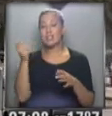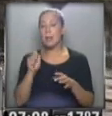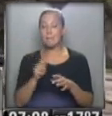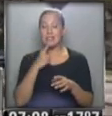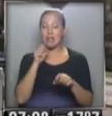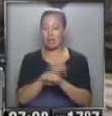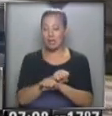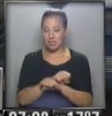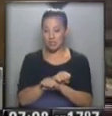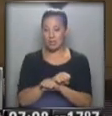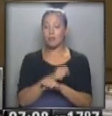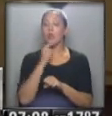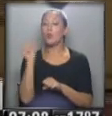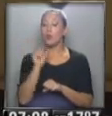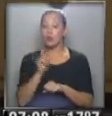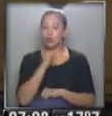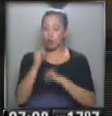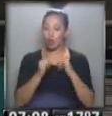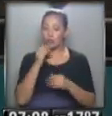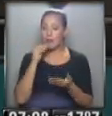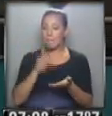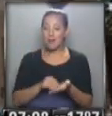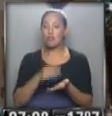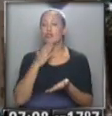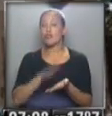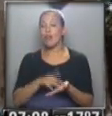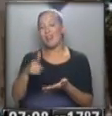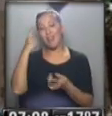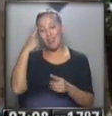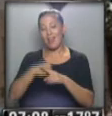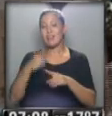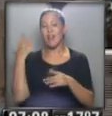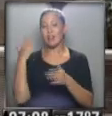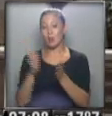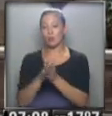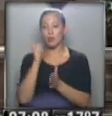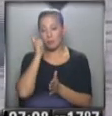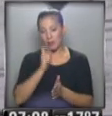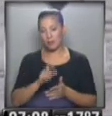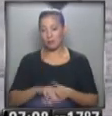Alzogaray. En un ratito, más detalles sobre la situación de la exfuncionaria menemista.